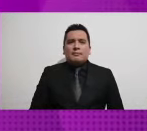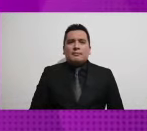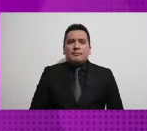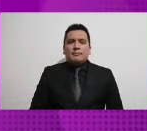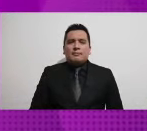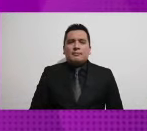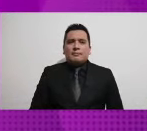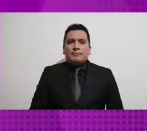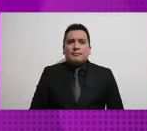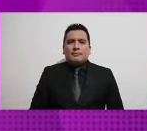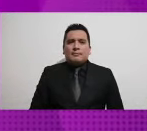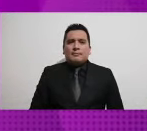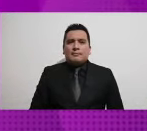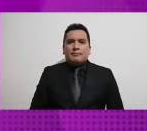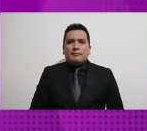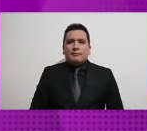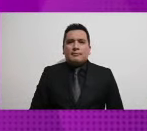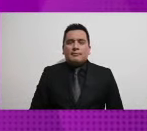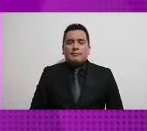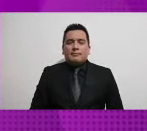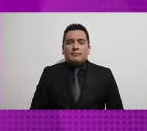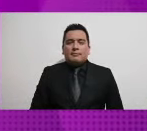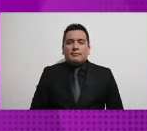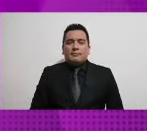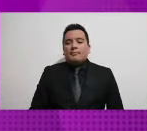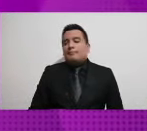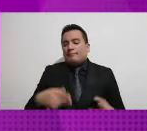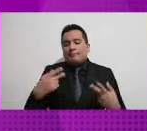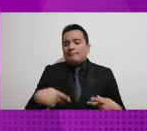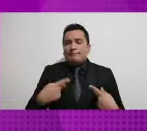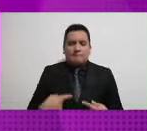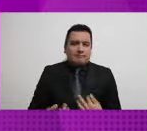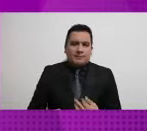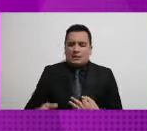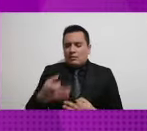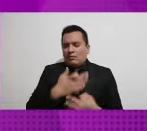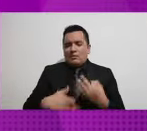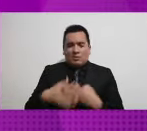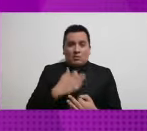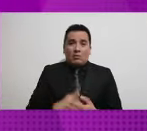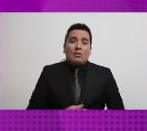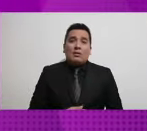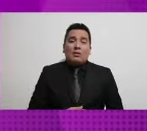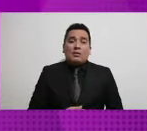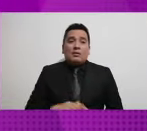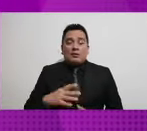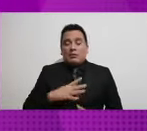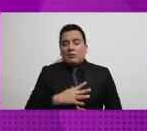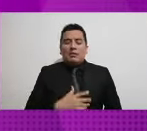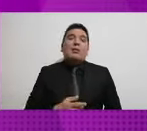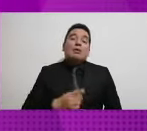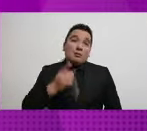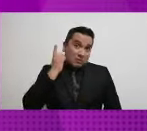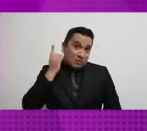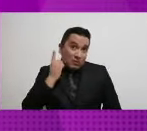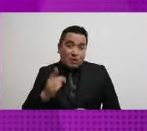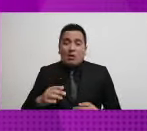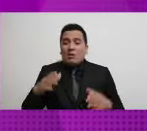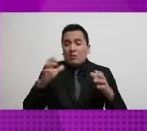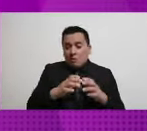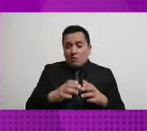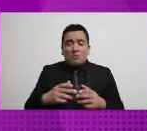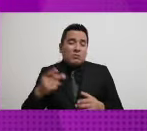de este proceso electoral, tales como pues los ciudadanos entre los que nos encuentran, pues candidatos, partidos